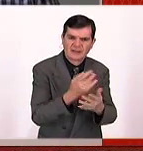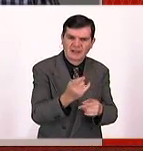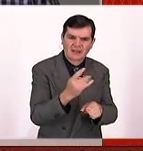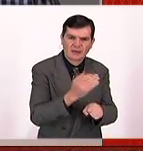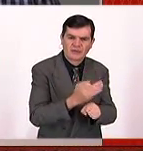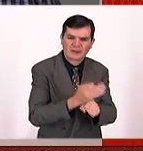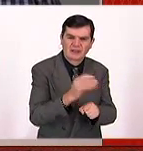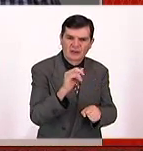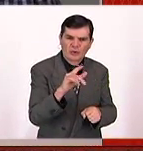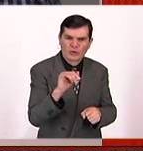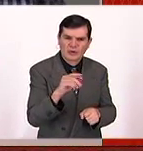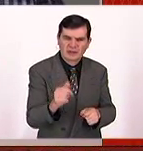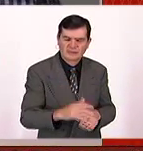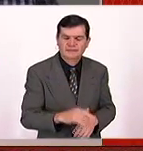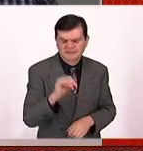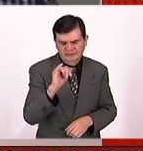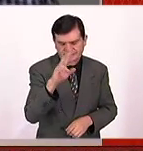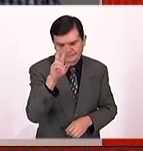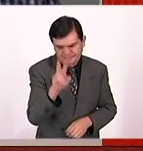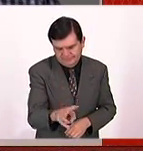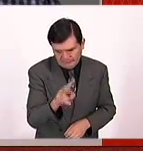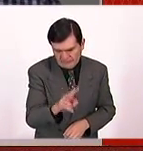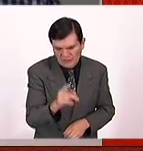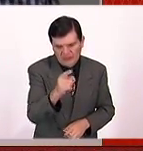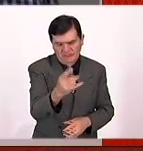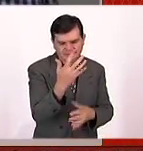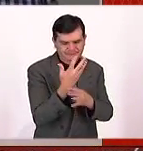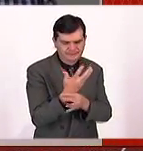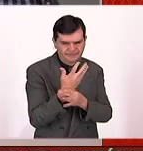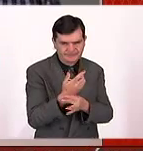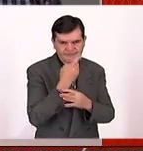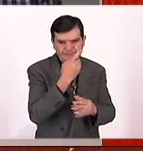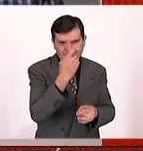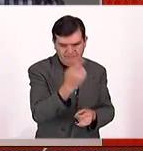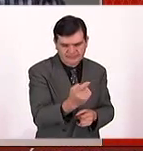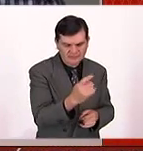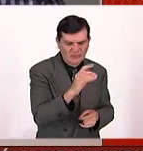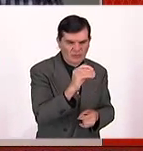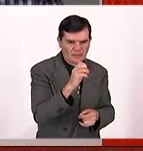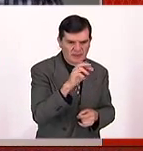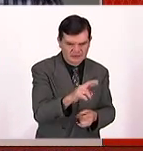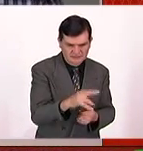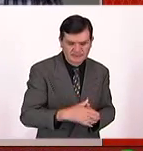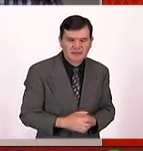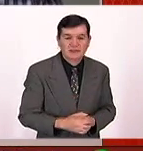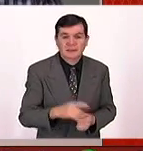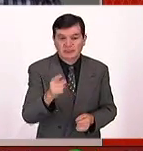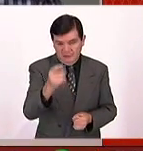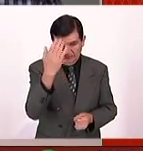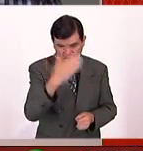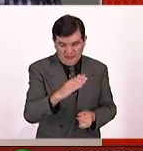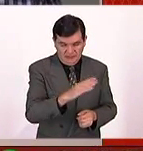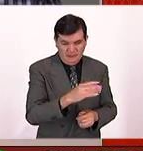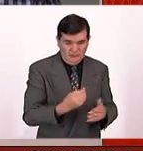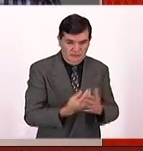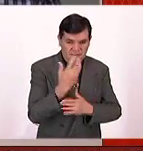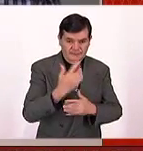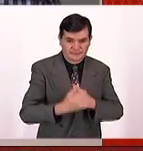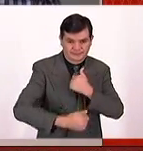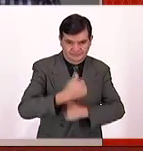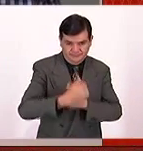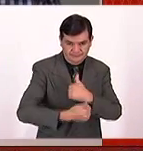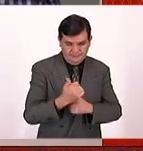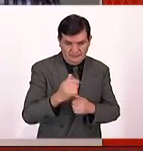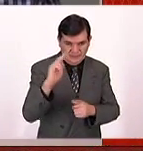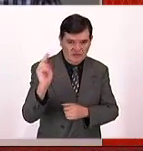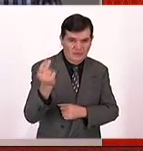viviendo. Pues sí, efectivamente, como tú muy bien lo dices, Omar, es básicamente esta nueva propuesta educativa